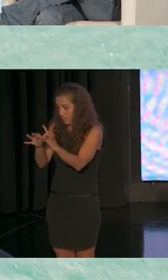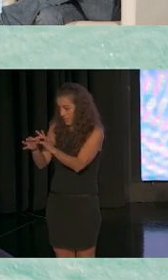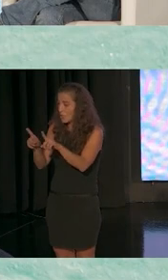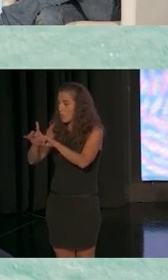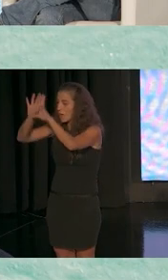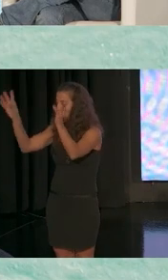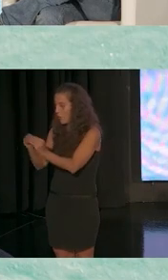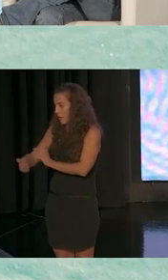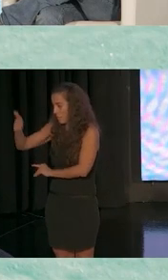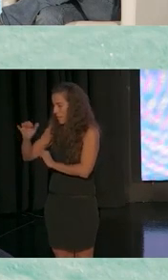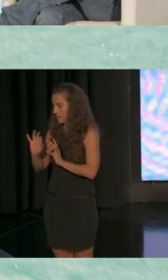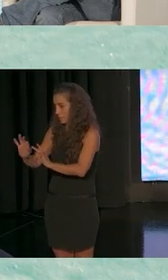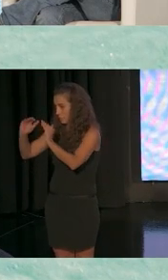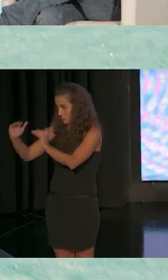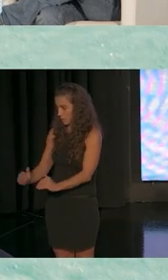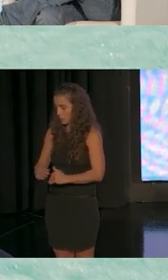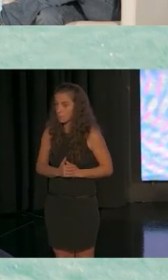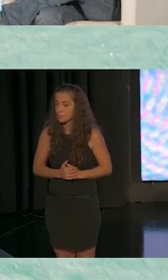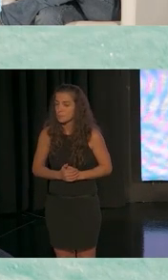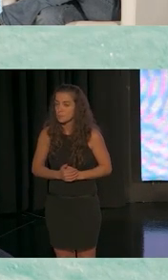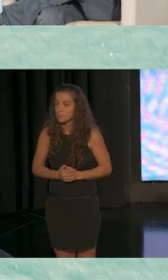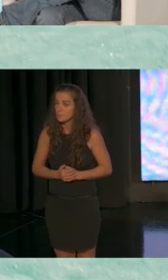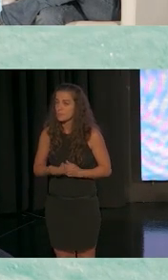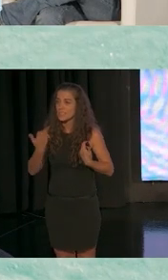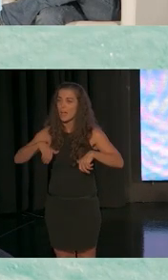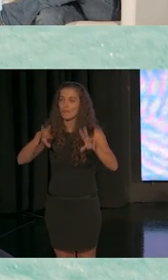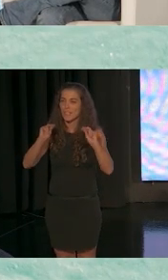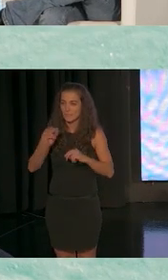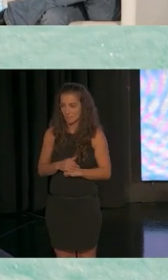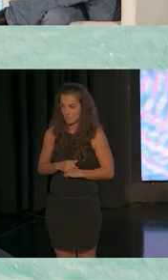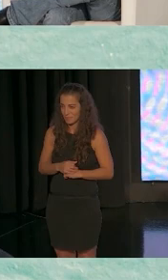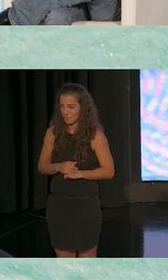menos específica ya termino